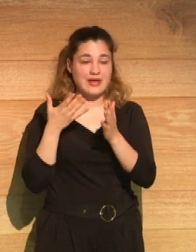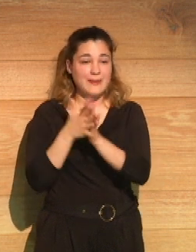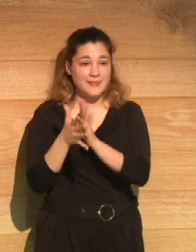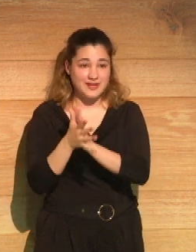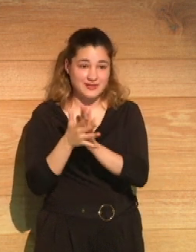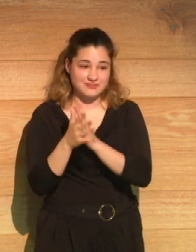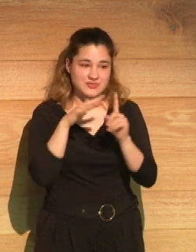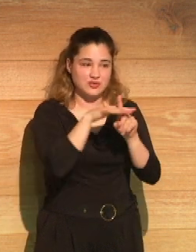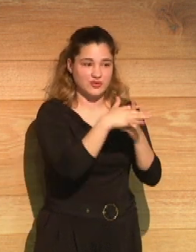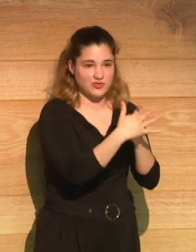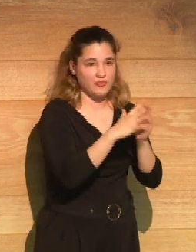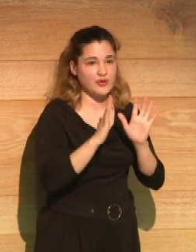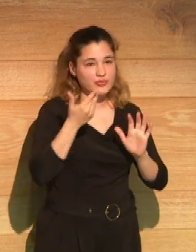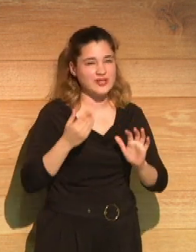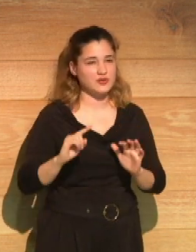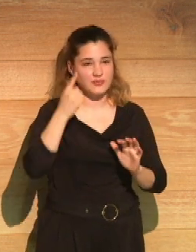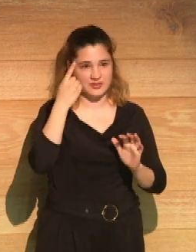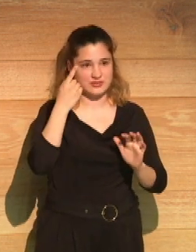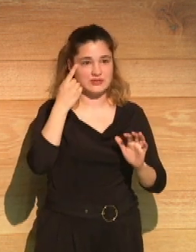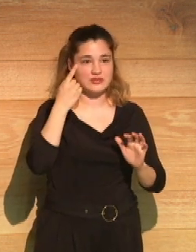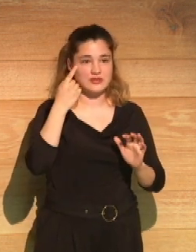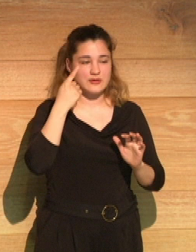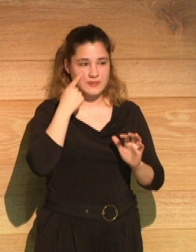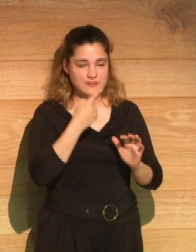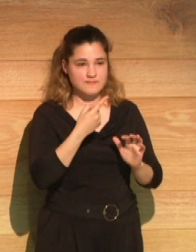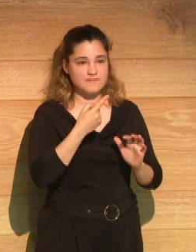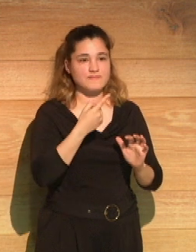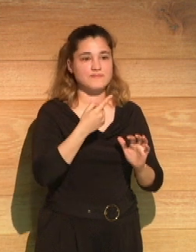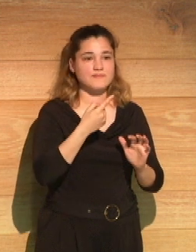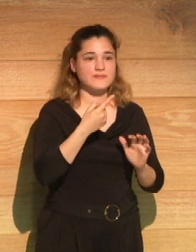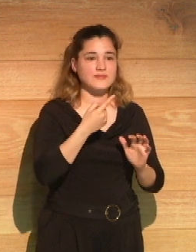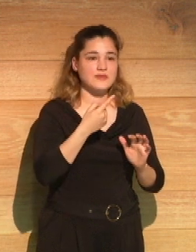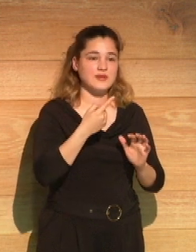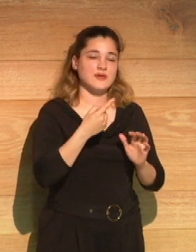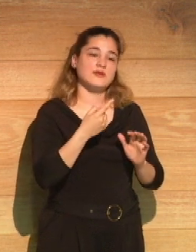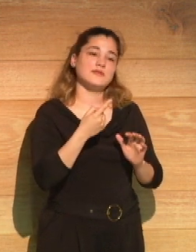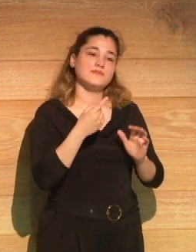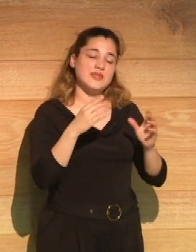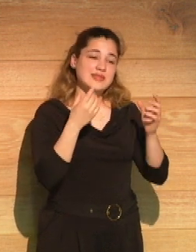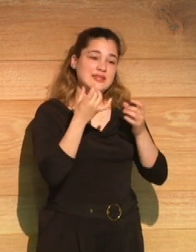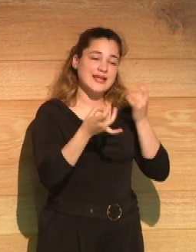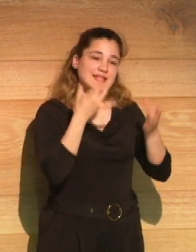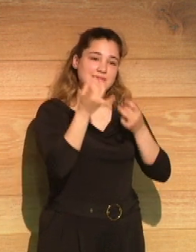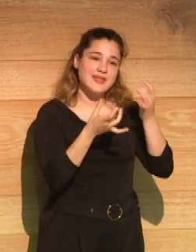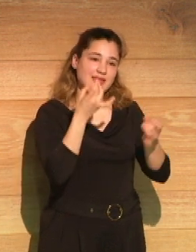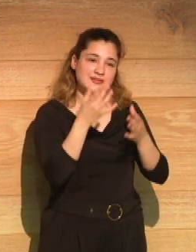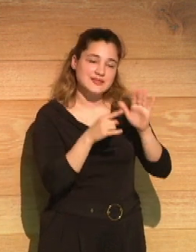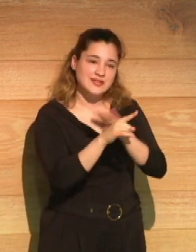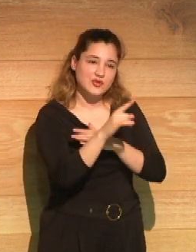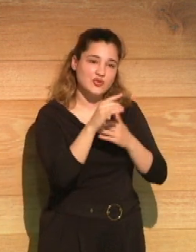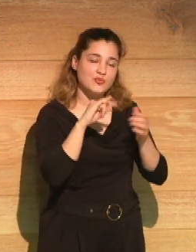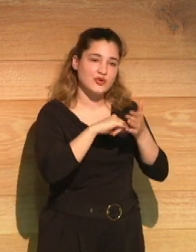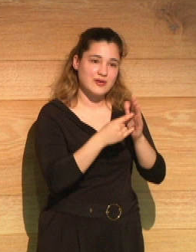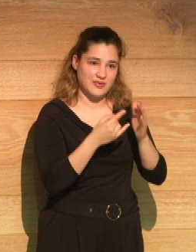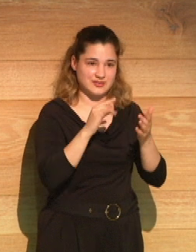situación, pero sobre todo realzan el incremento significativo en el desarrollo de actividades y programas digitales